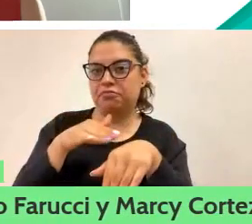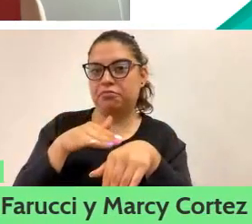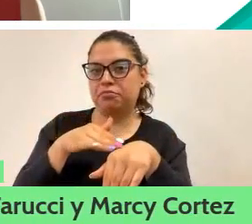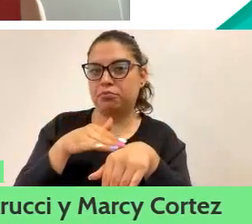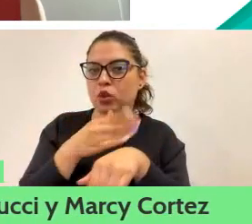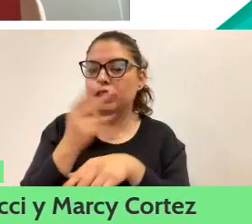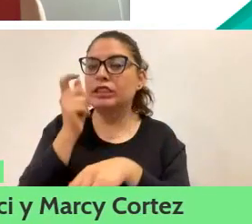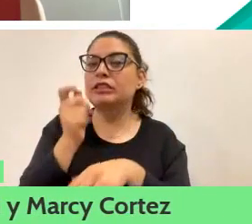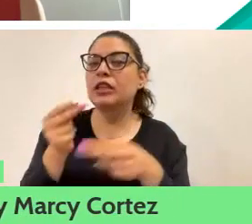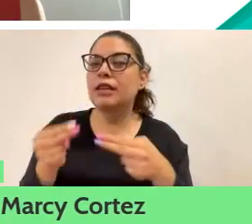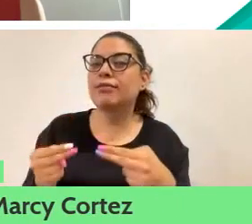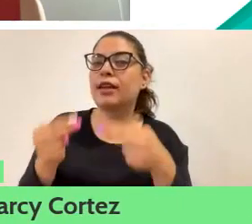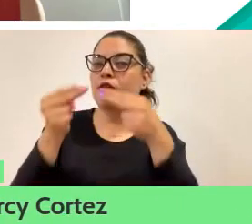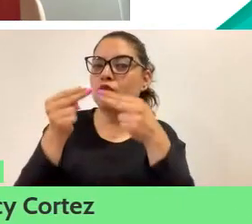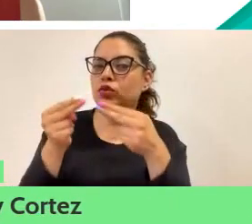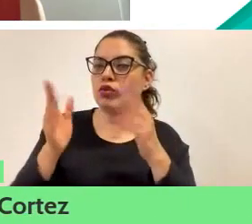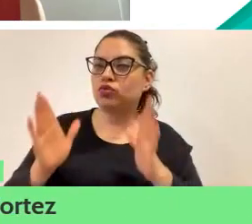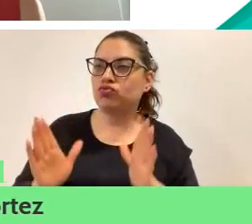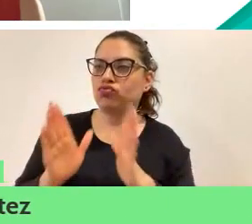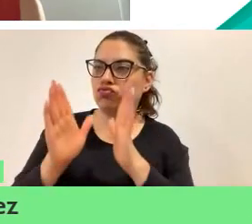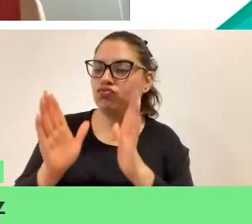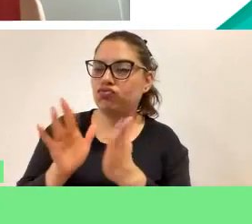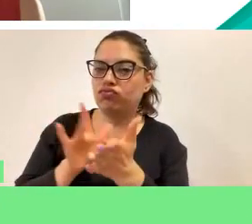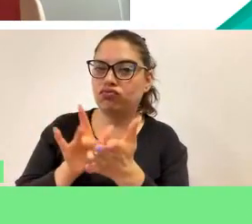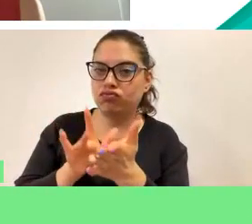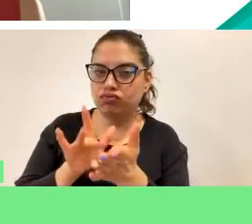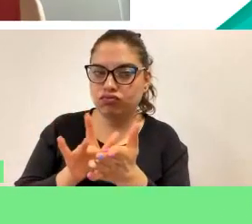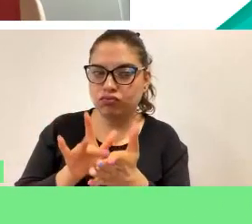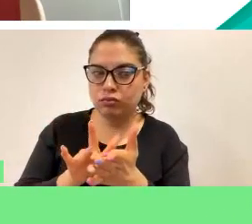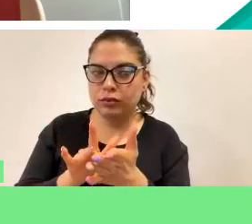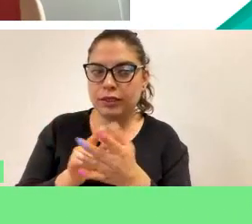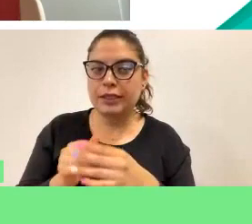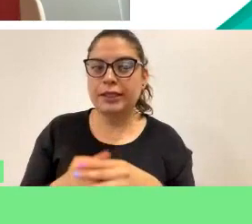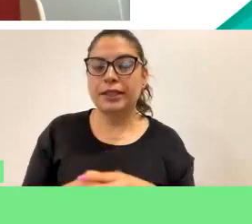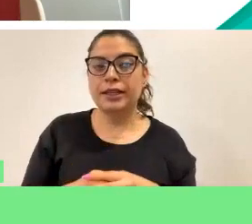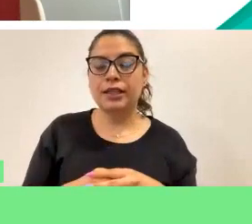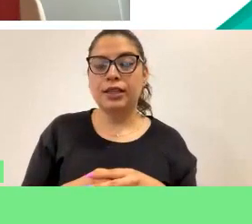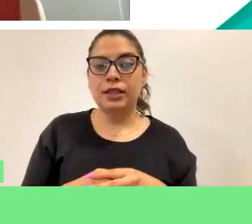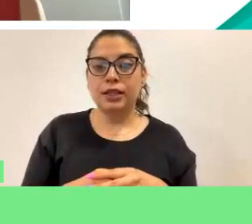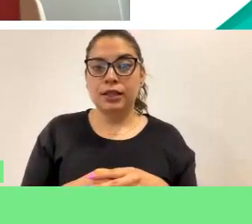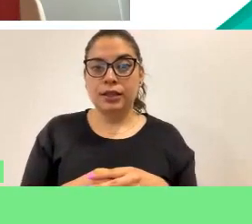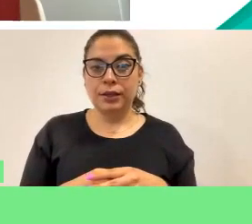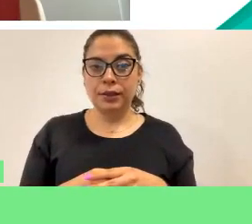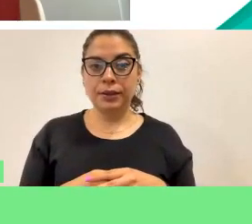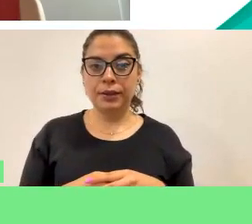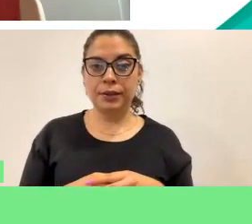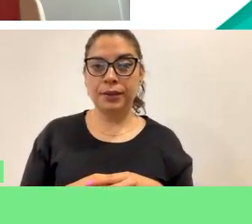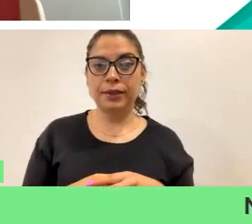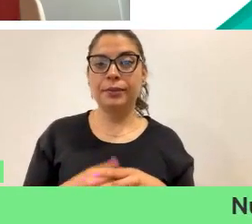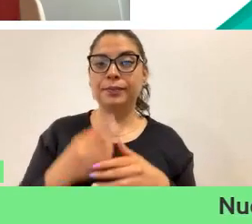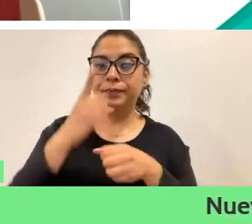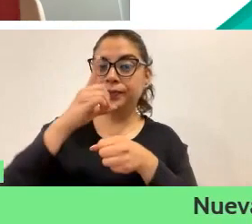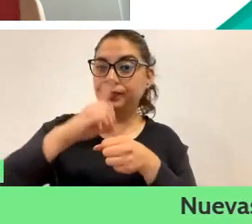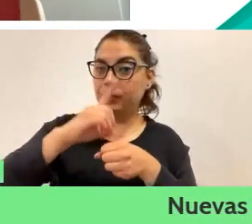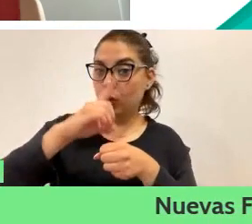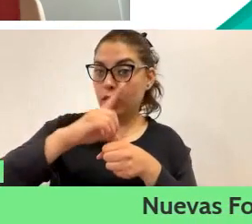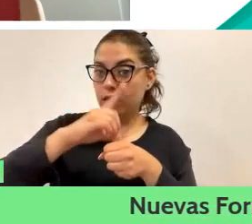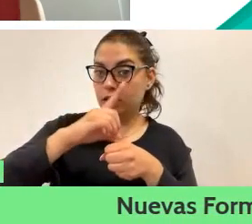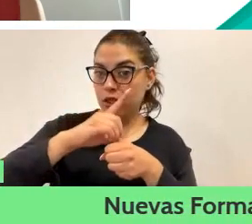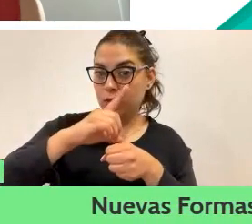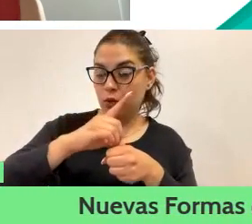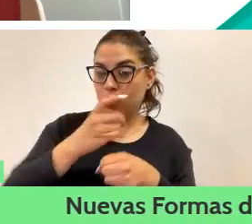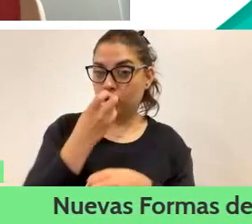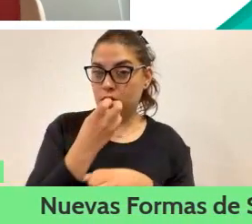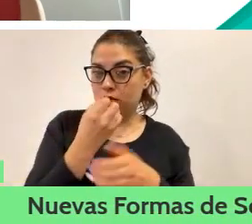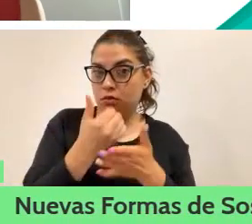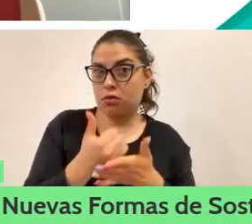y que vienen de apoyar a otros emprendedores en otras latitudes y que, el donativo sirva para apoyar otros programas